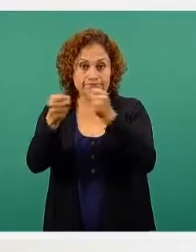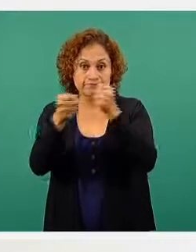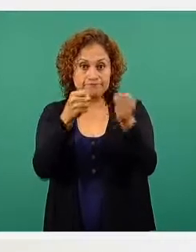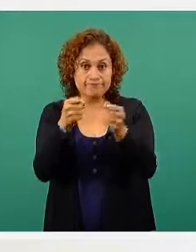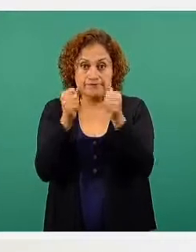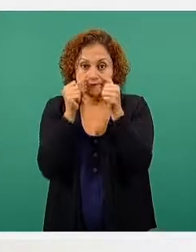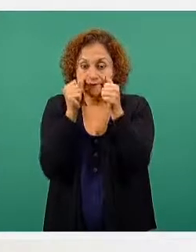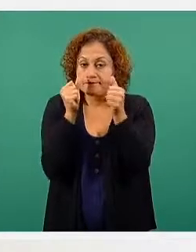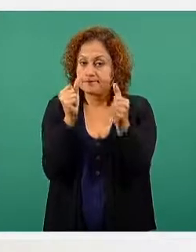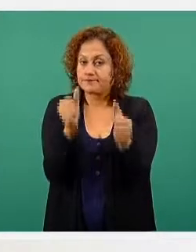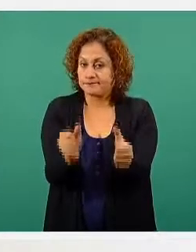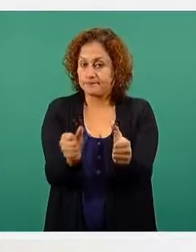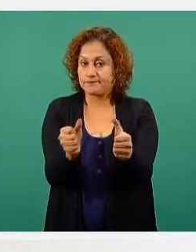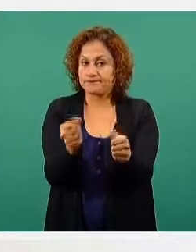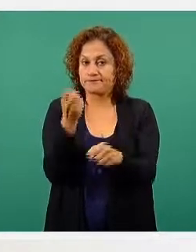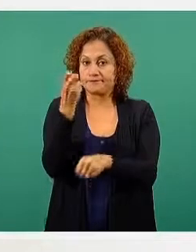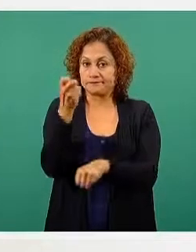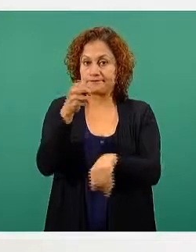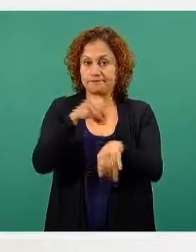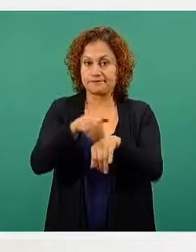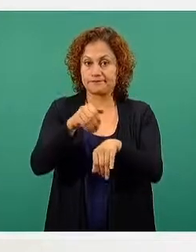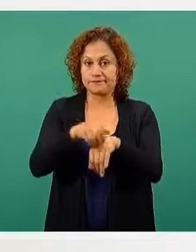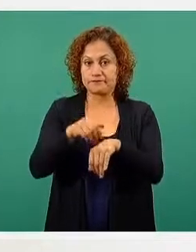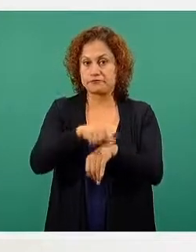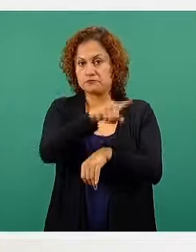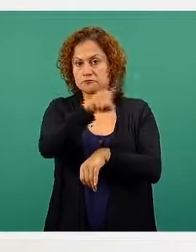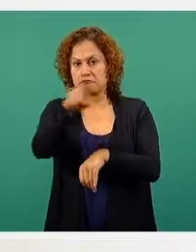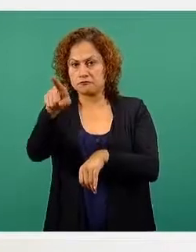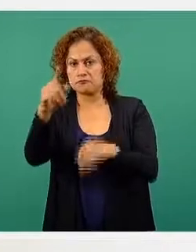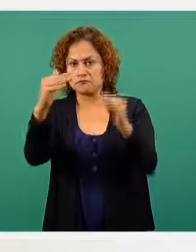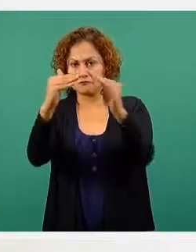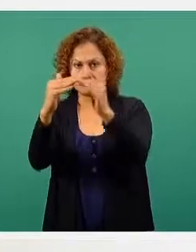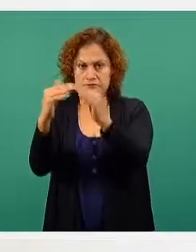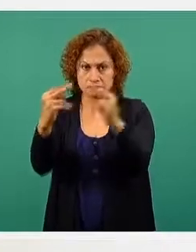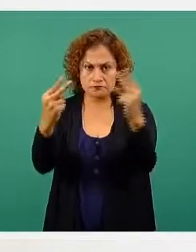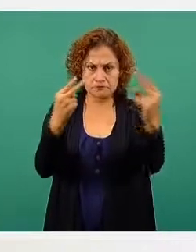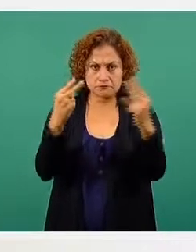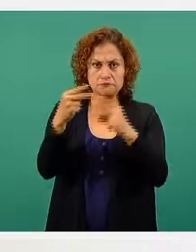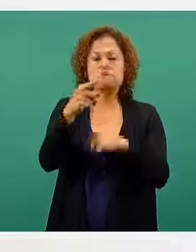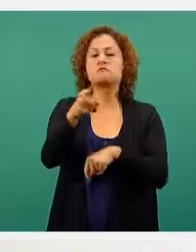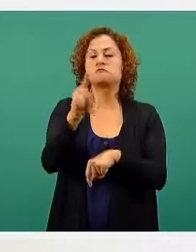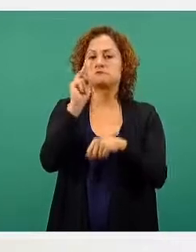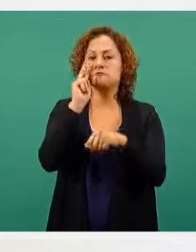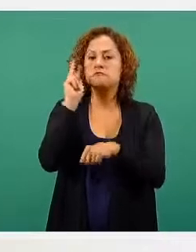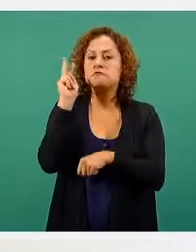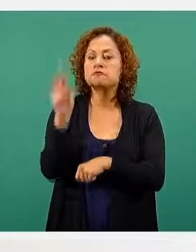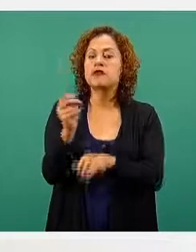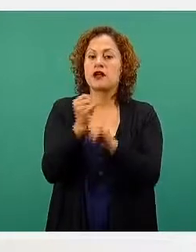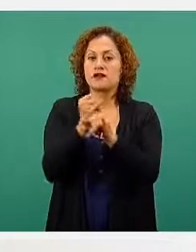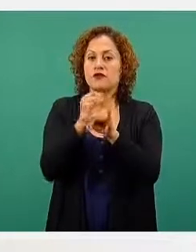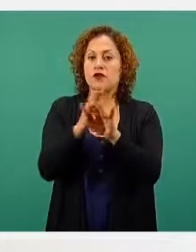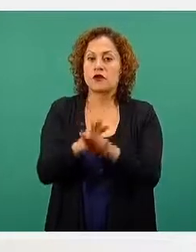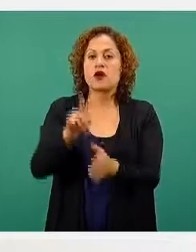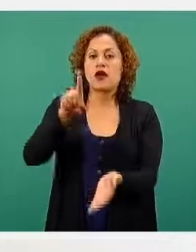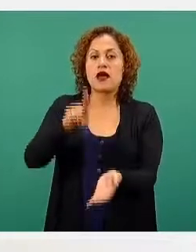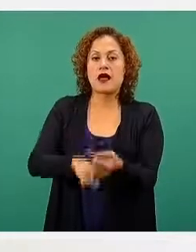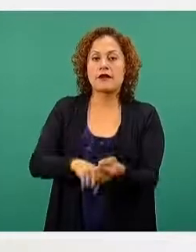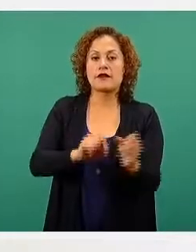luego pueden hacerlo también desde sus domicilios si tienen curiosidad. Toda esta información aparece en la página